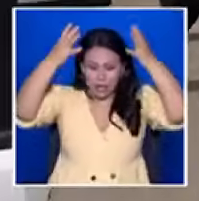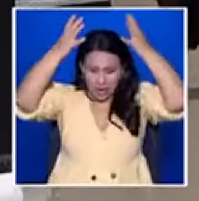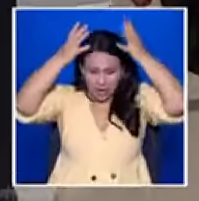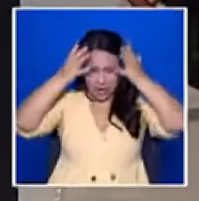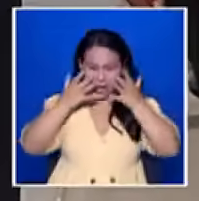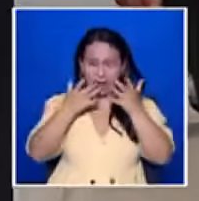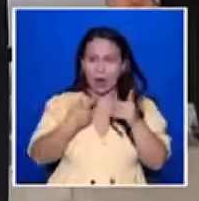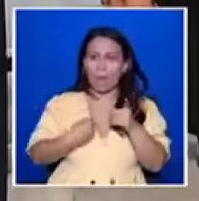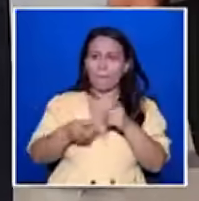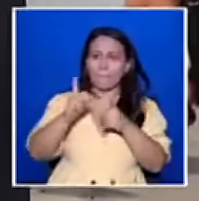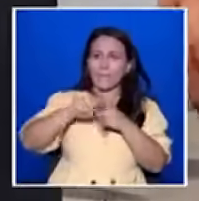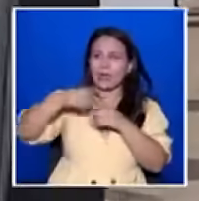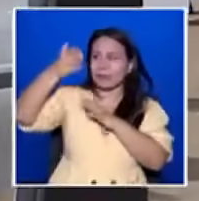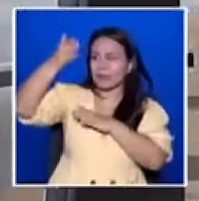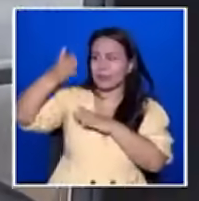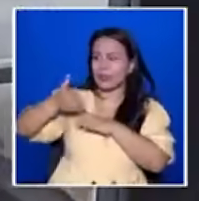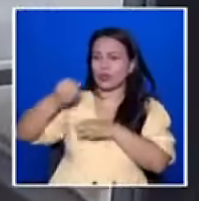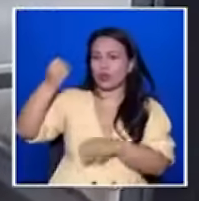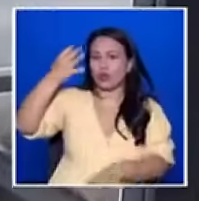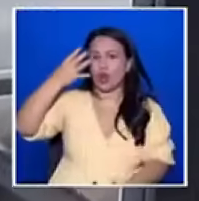de películas antisolares.